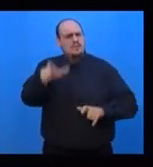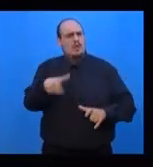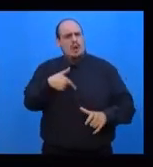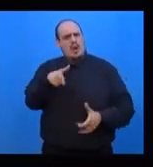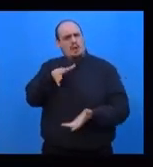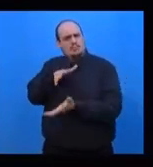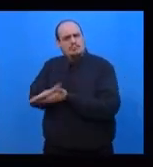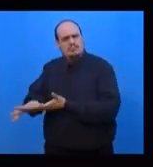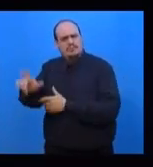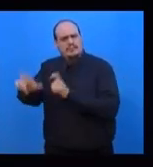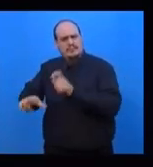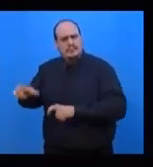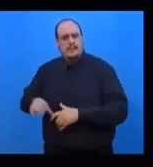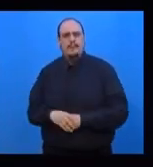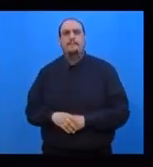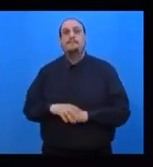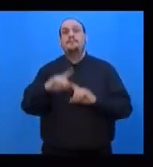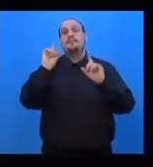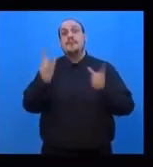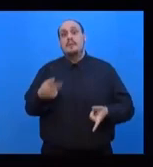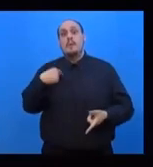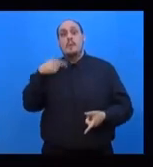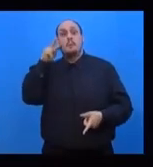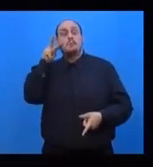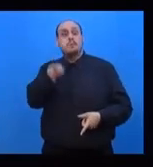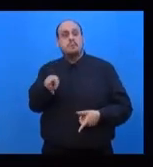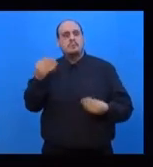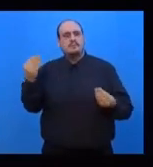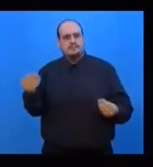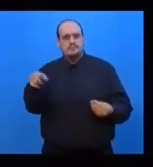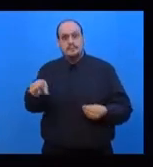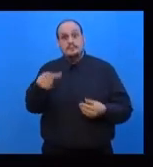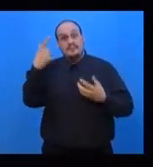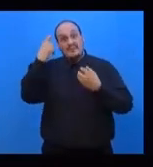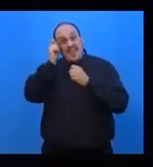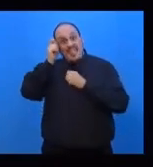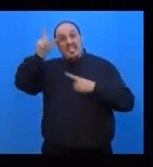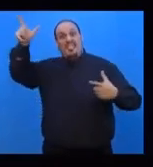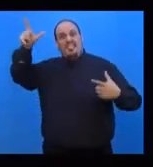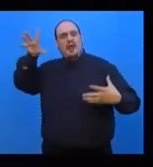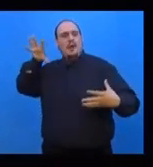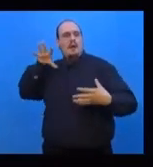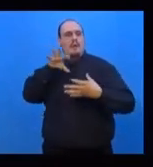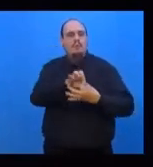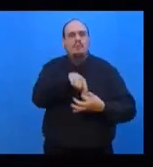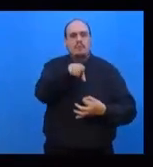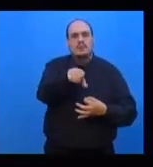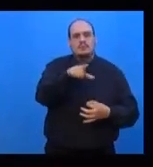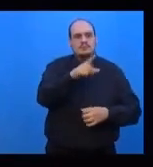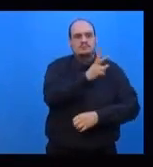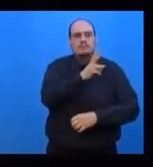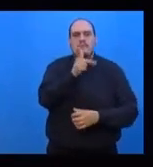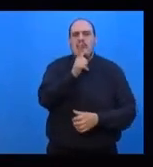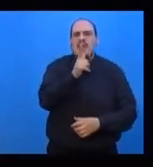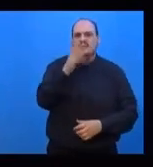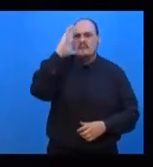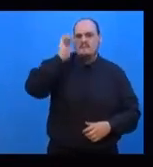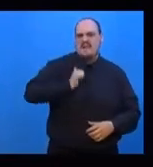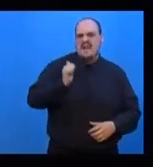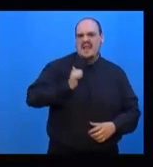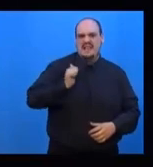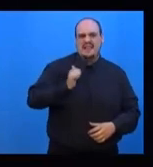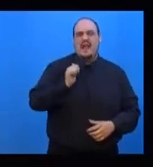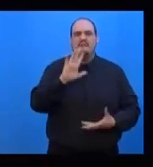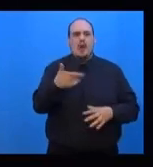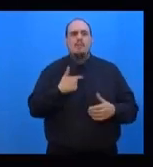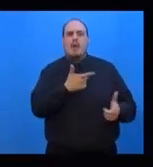también vemos que esta idea es funcional a tener fuerzas de seguridad militarizadas con libertad